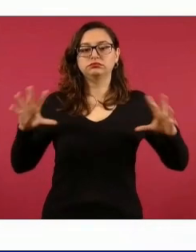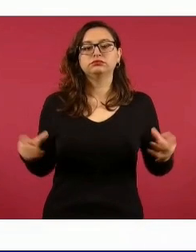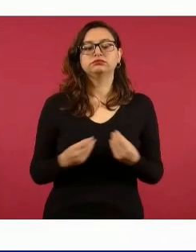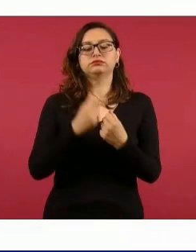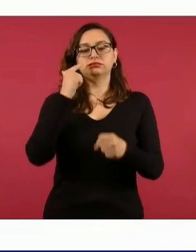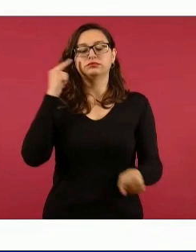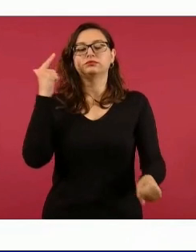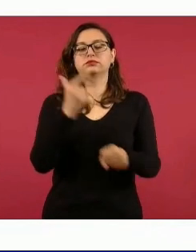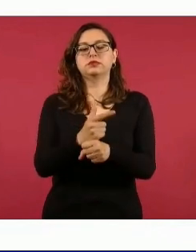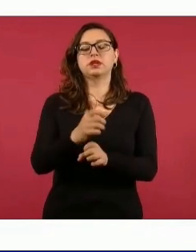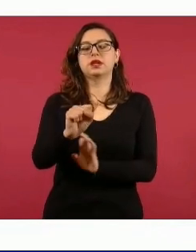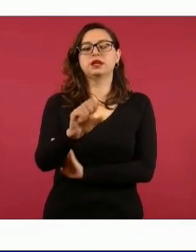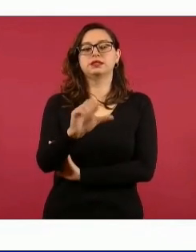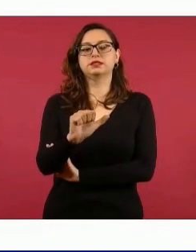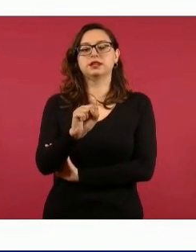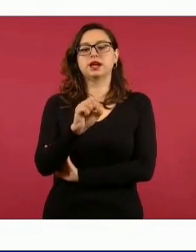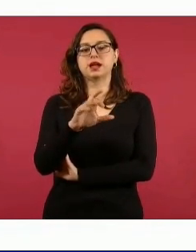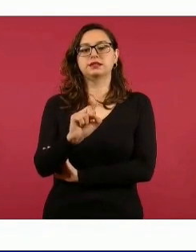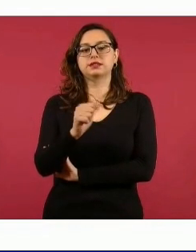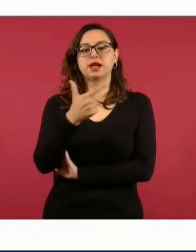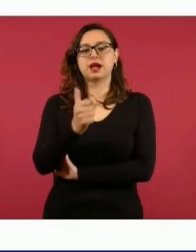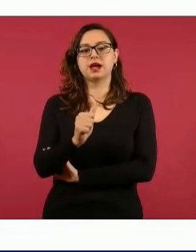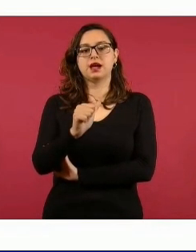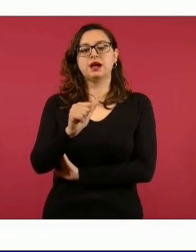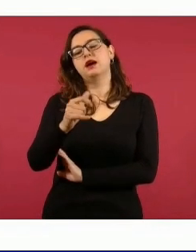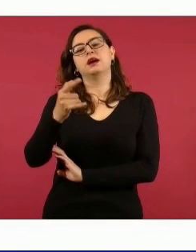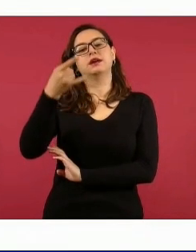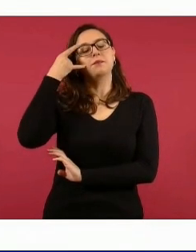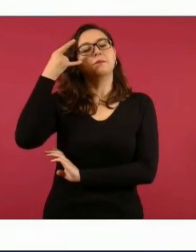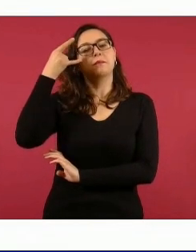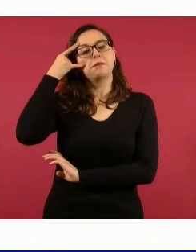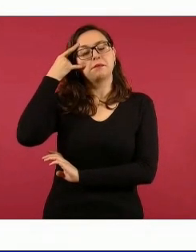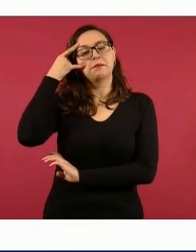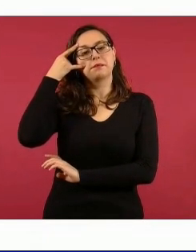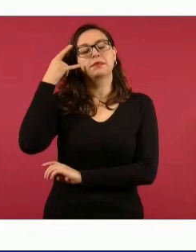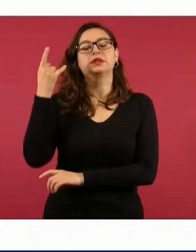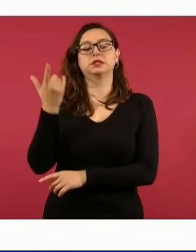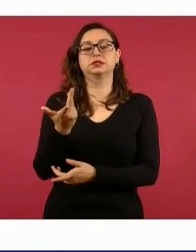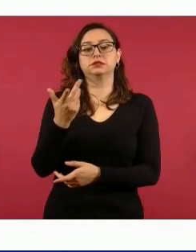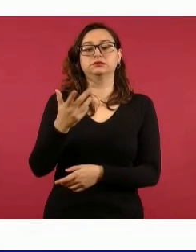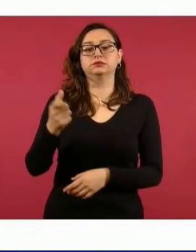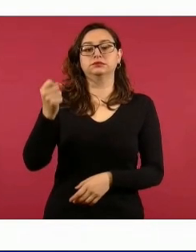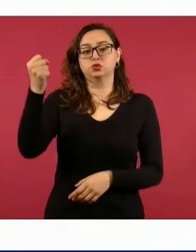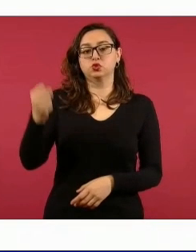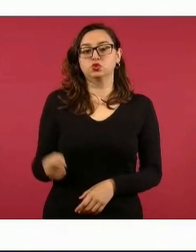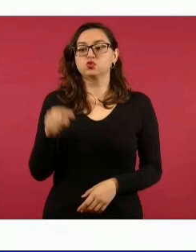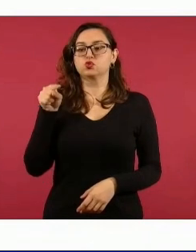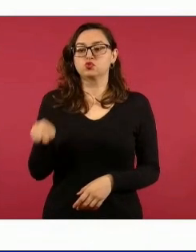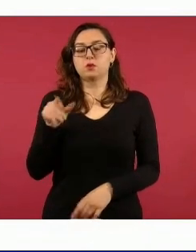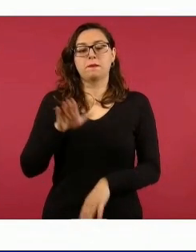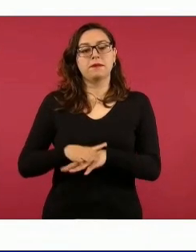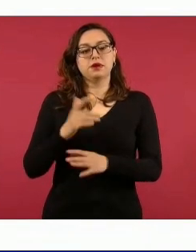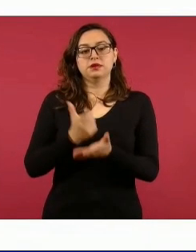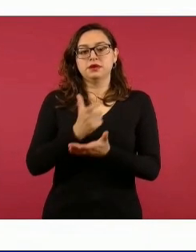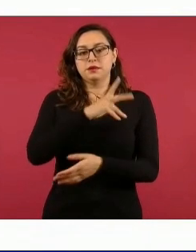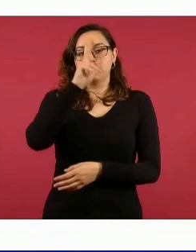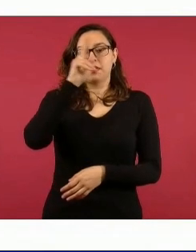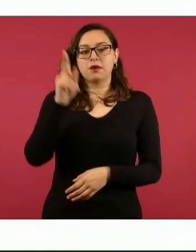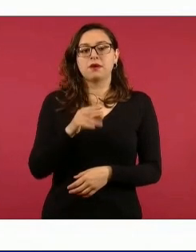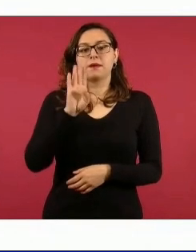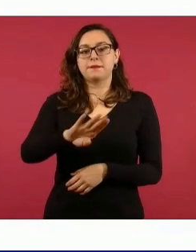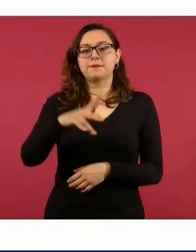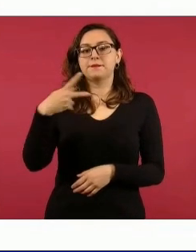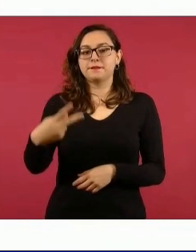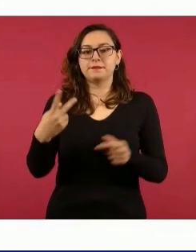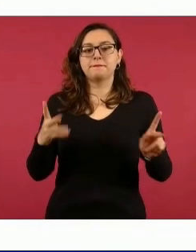en Escárcega, Campeche, en la zona sureste. Es de la marca BP, con un